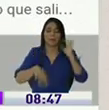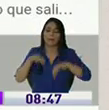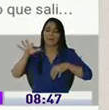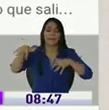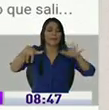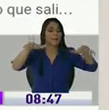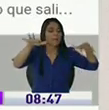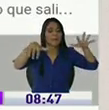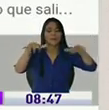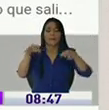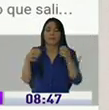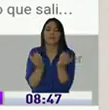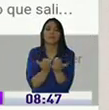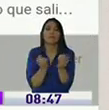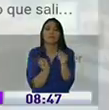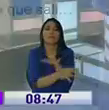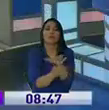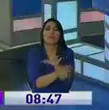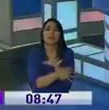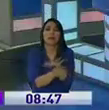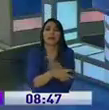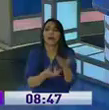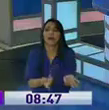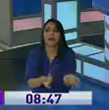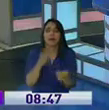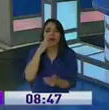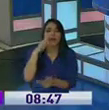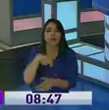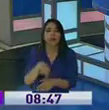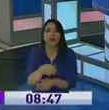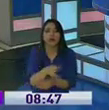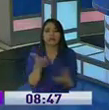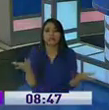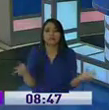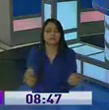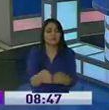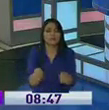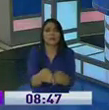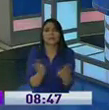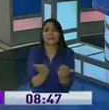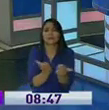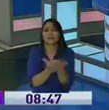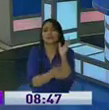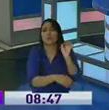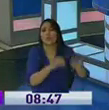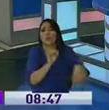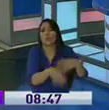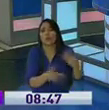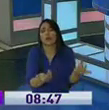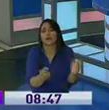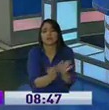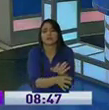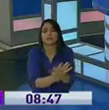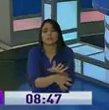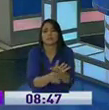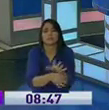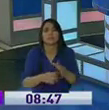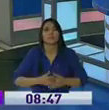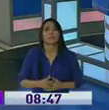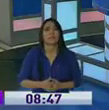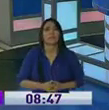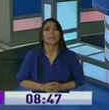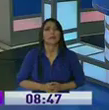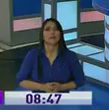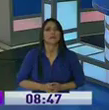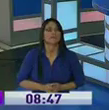la bodega, lleno de ratas, ratones y... Los rateros no sé, pero ratas y ratones pero sí ya hay. Faltará poco. Entonces,